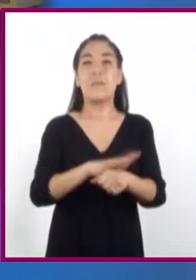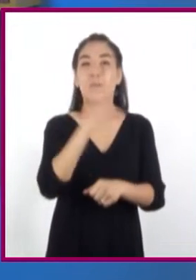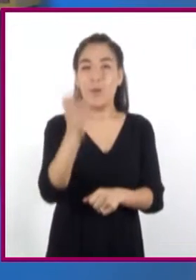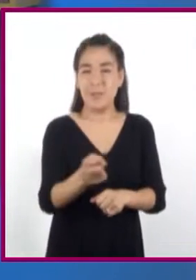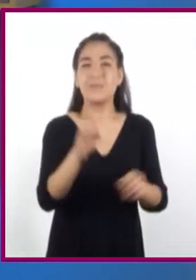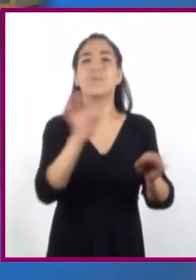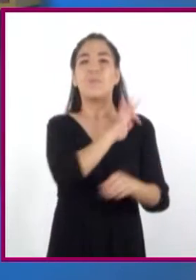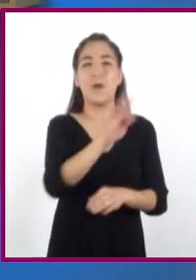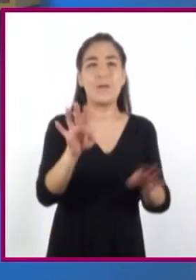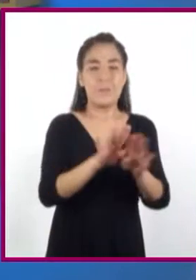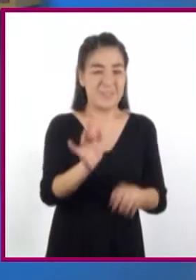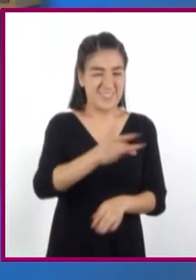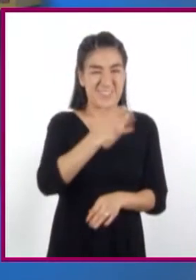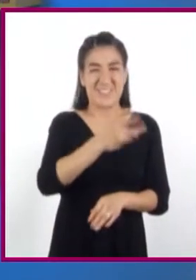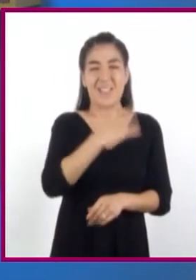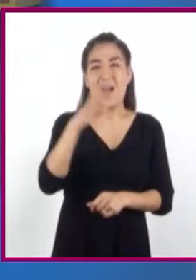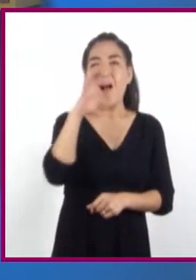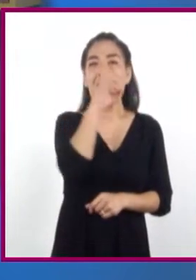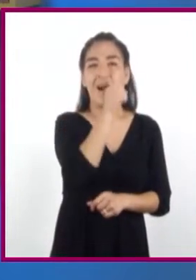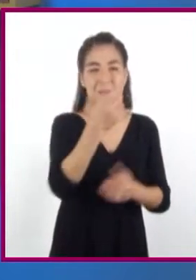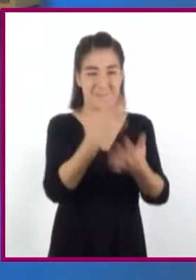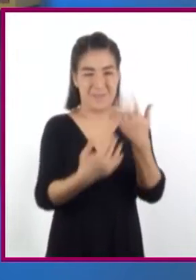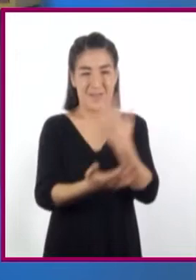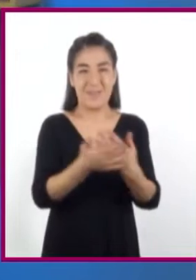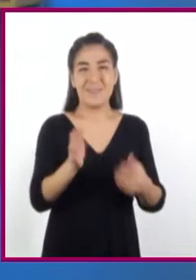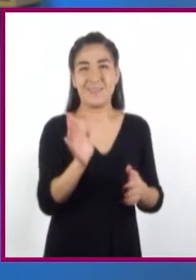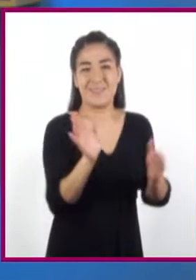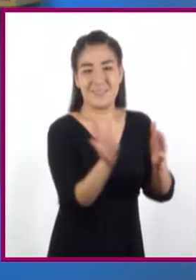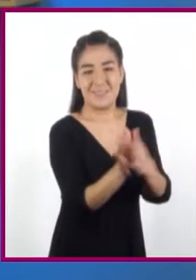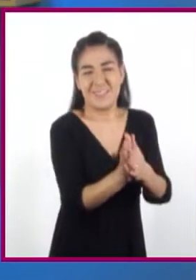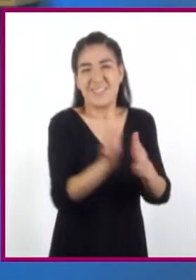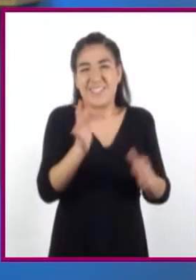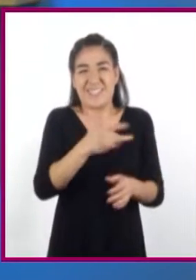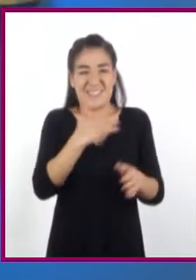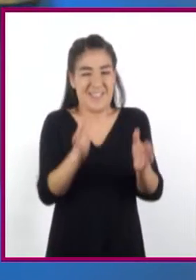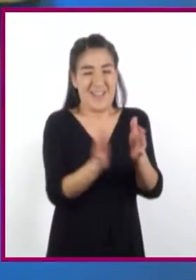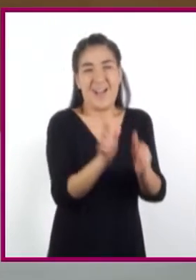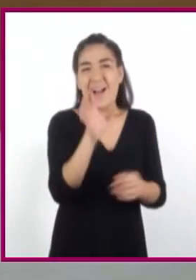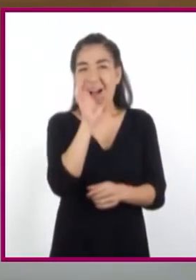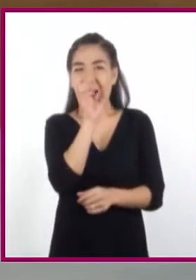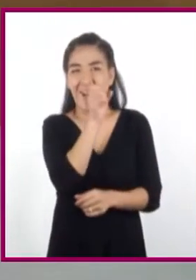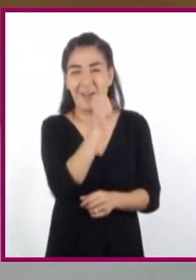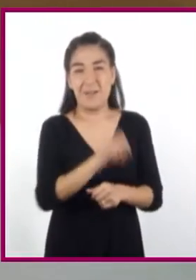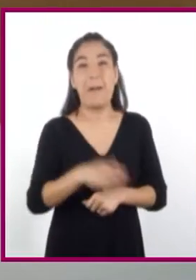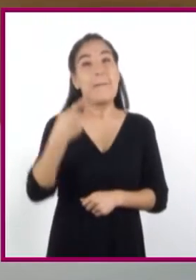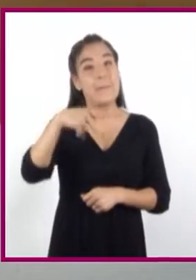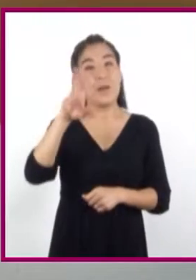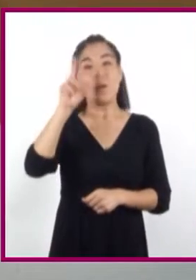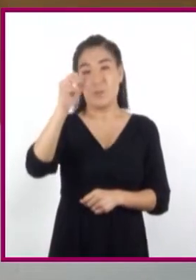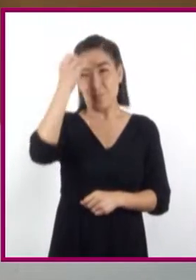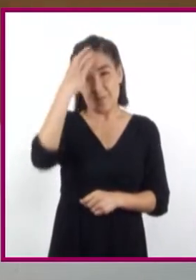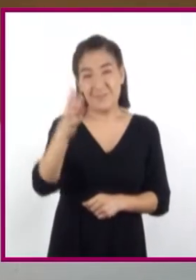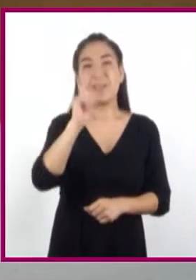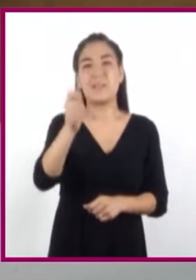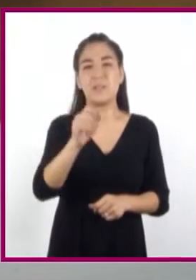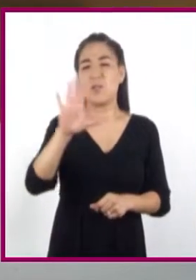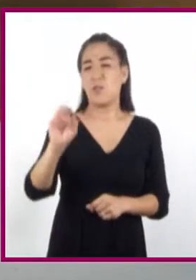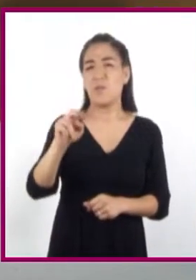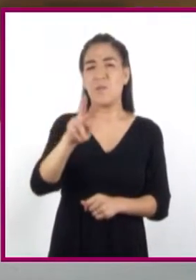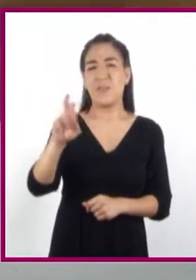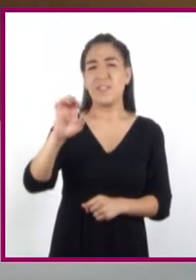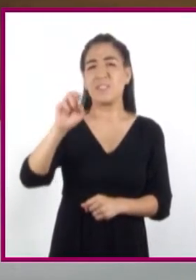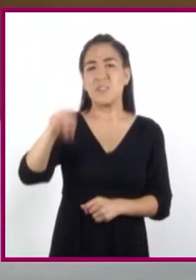podemos sentir calor al poner nuestra mano aquí. Pero no olvides que la convección es la forma